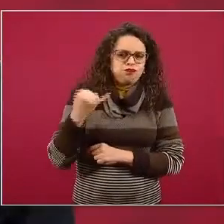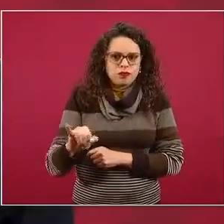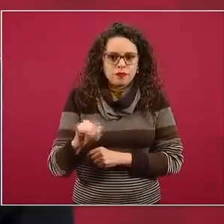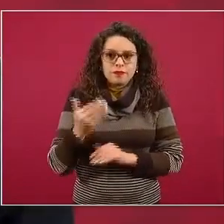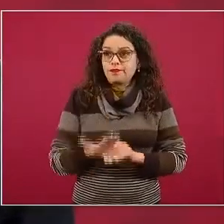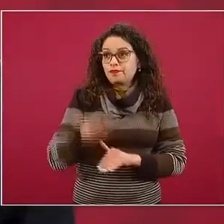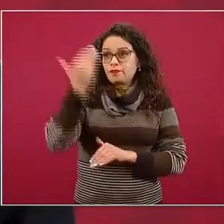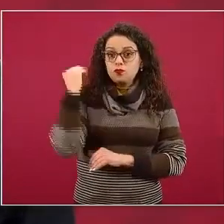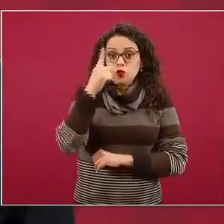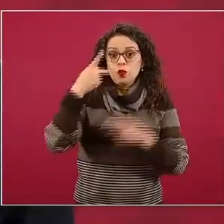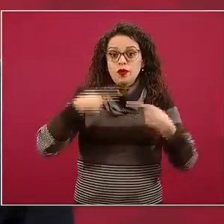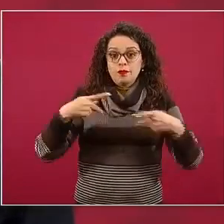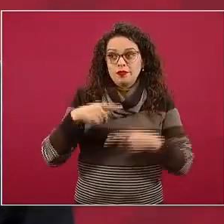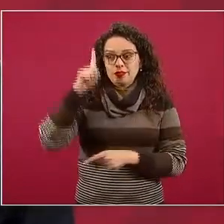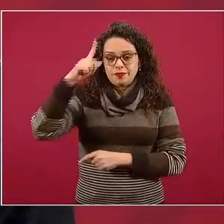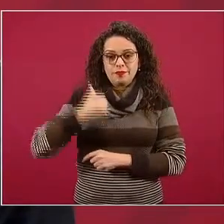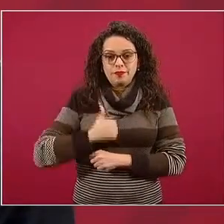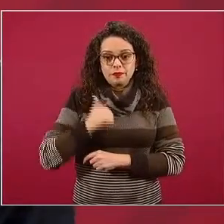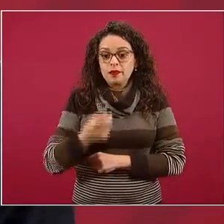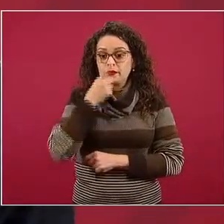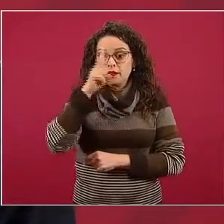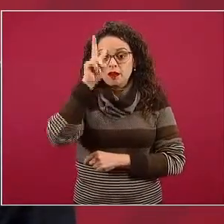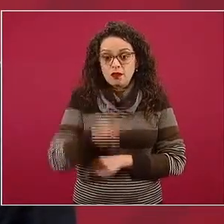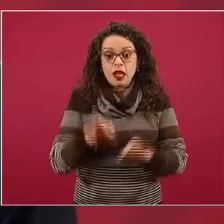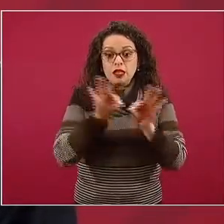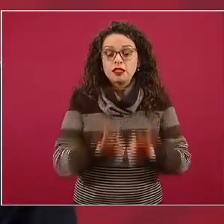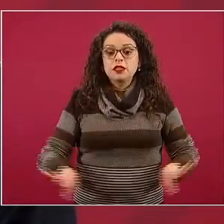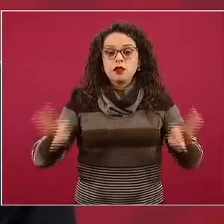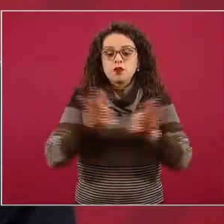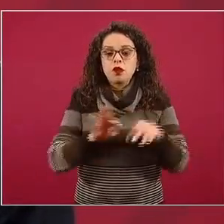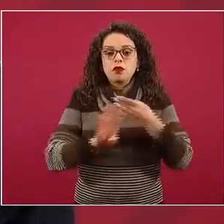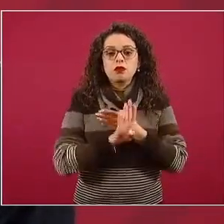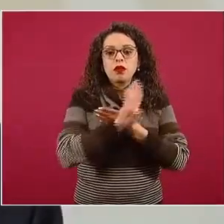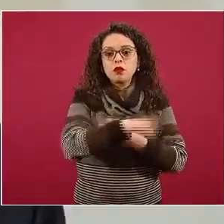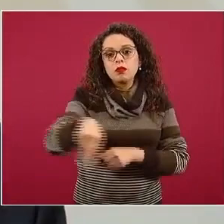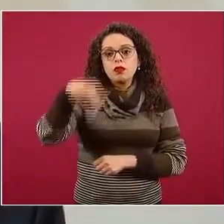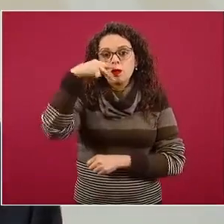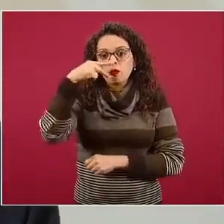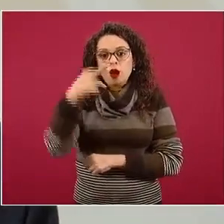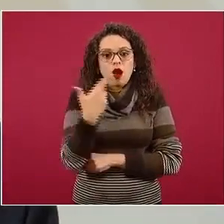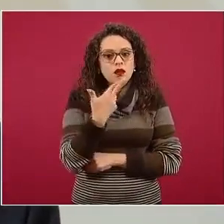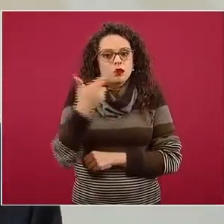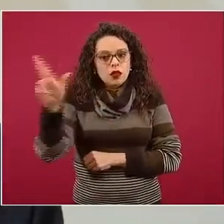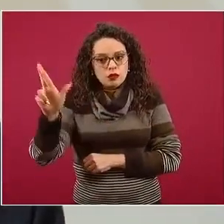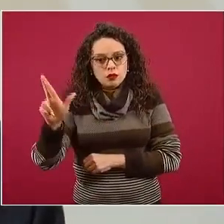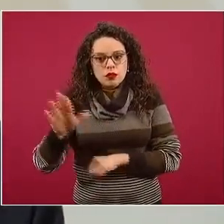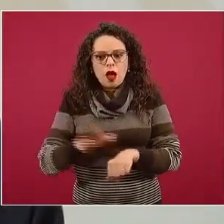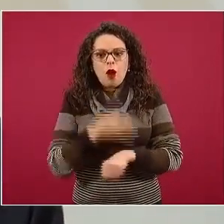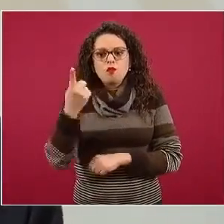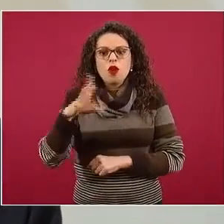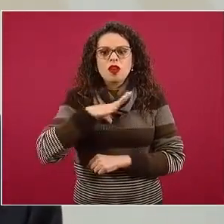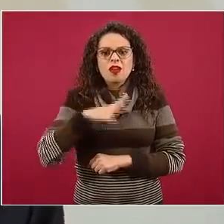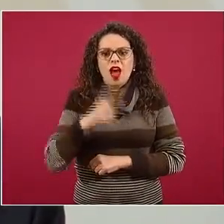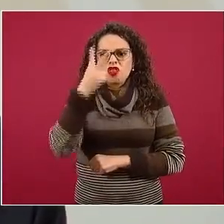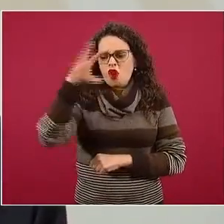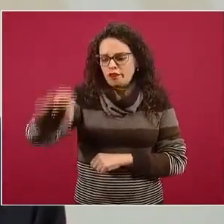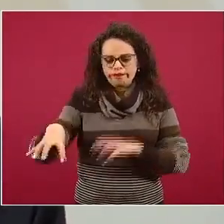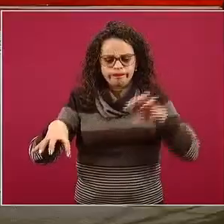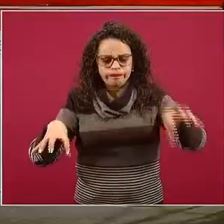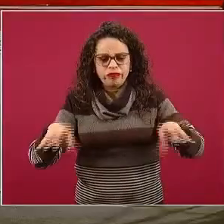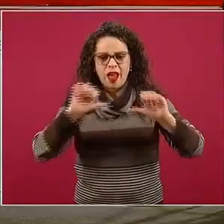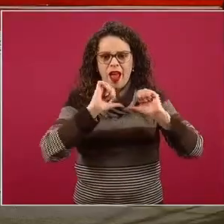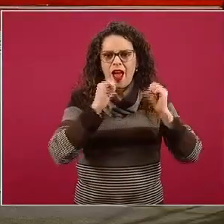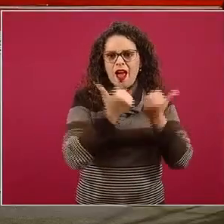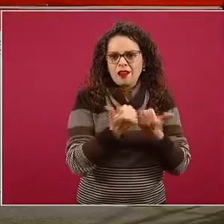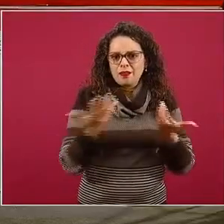dijo: es tan importante dejar de fumar en restaurantes porque eso de que haya área de fumar y de no fumar es como si en una alberca